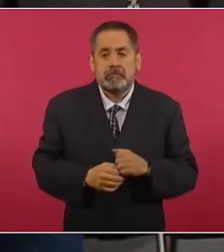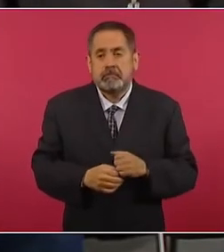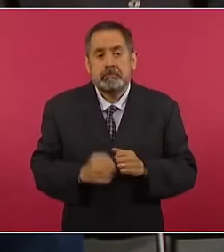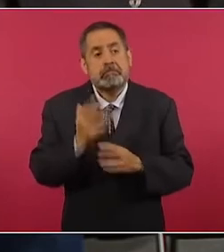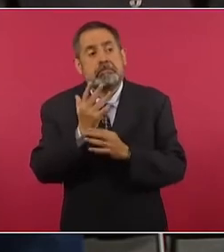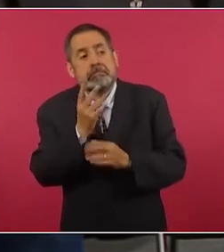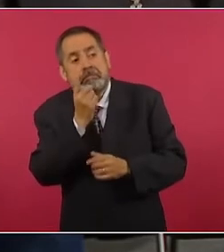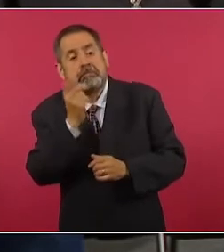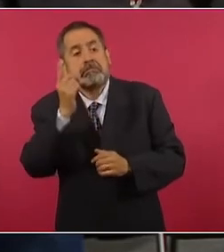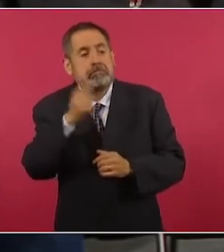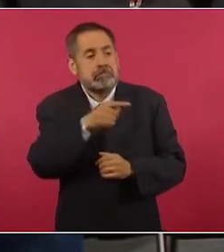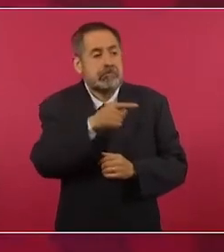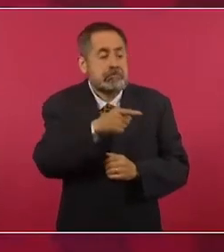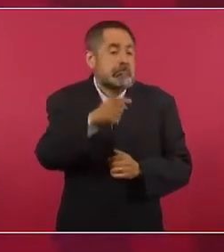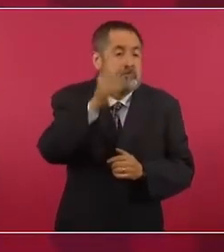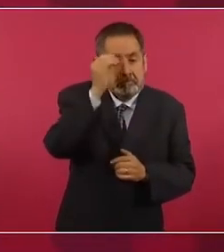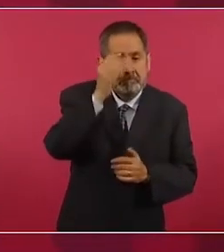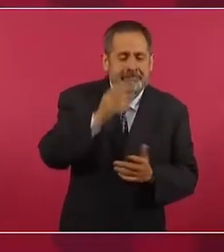sostienen,